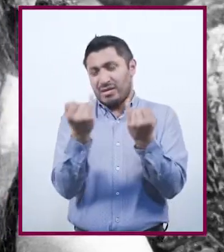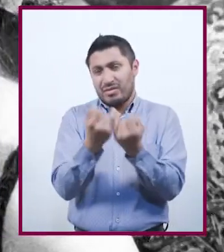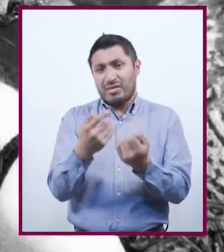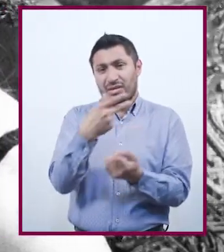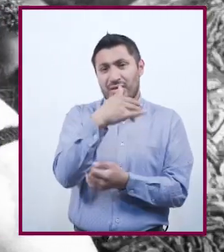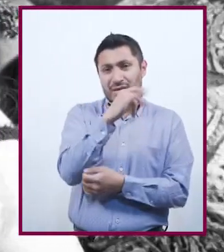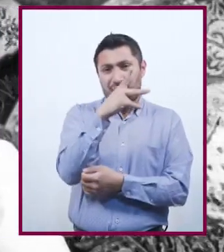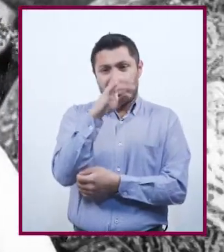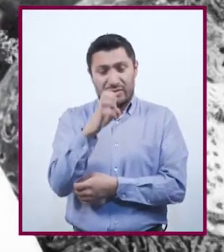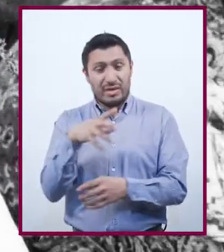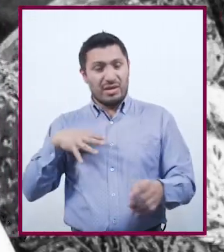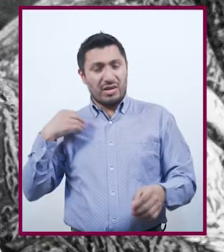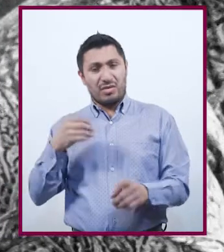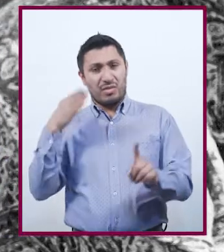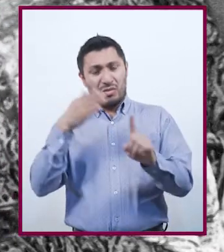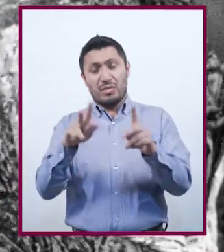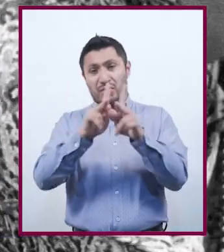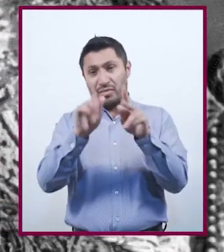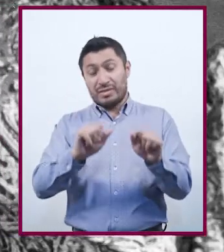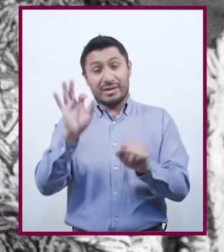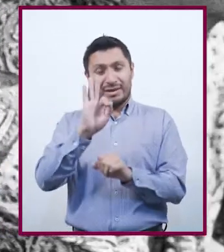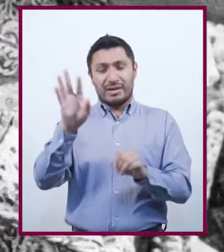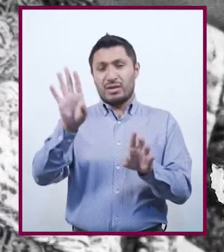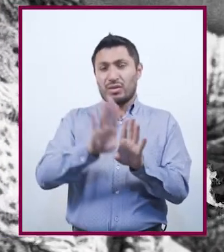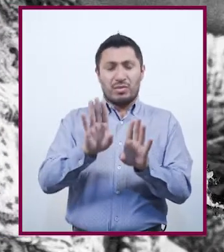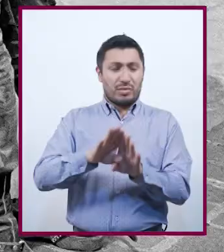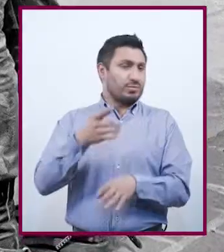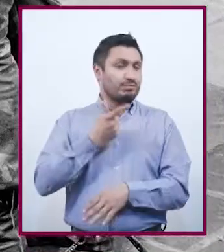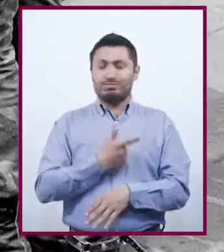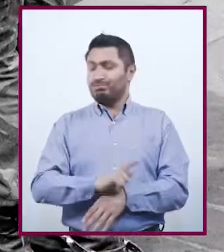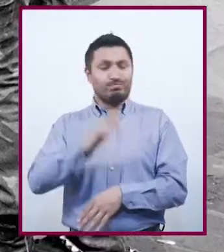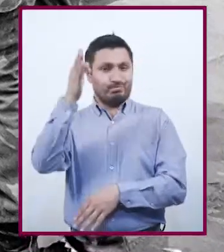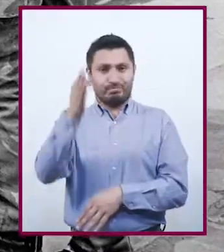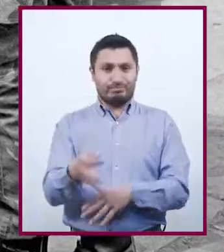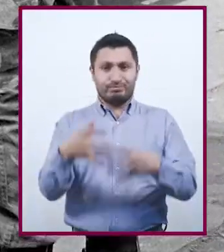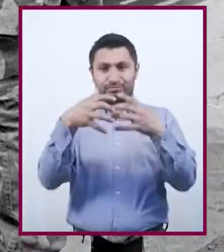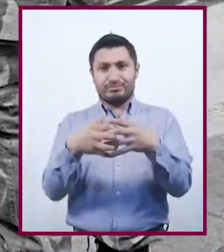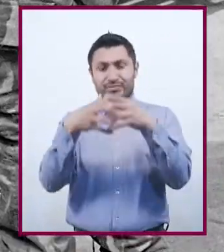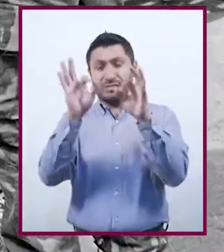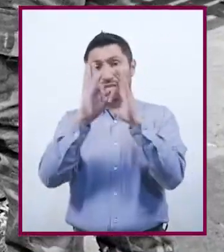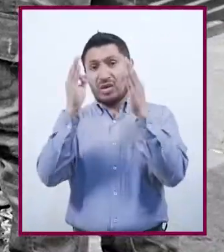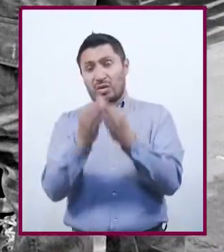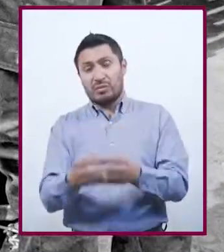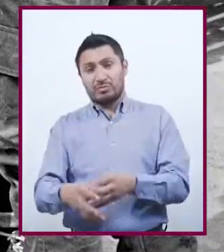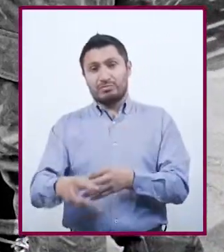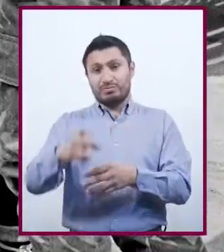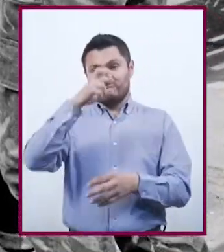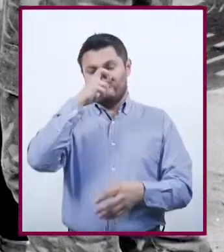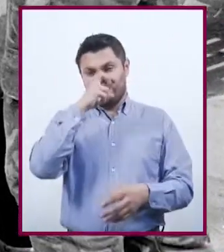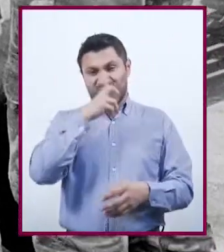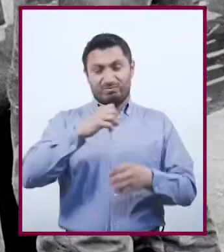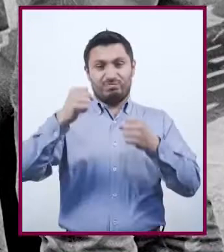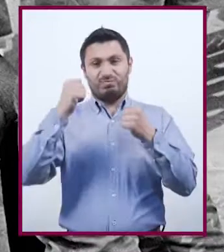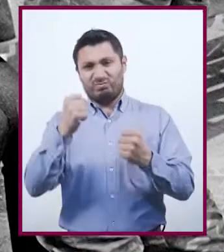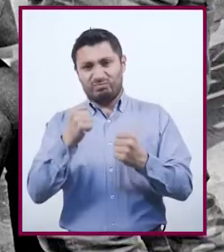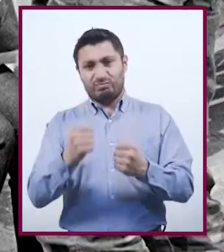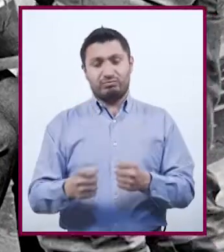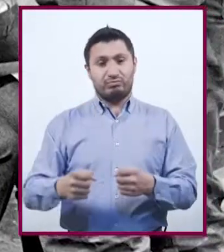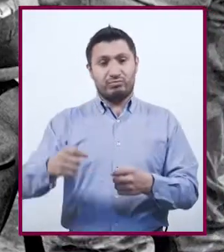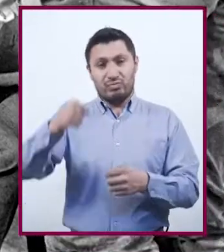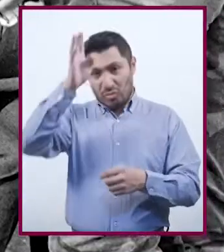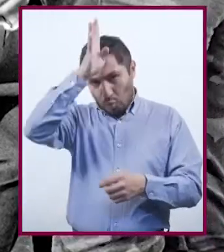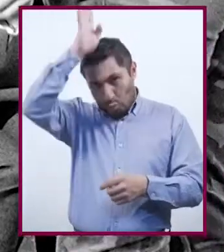abuelos simpatizaron con el movimiento hippie y lucharon por la paz, o tal vez mostraron su inconformidad contra el sistema de una forma